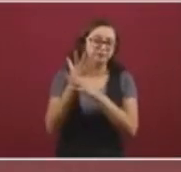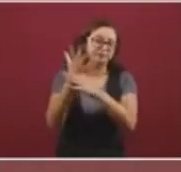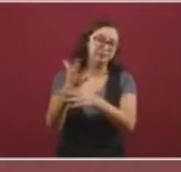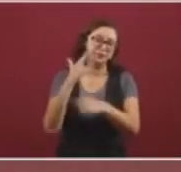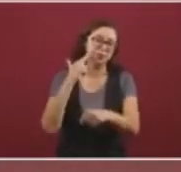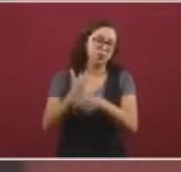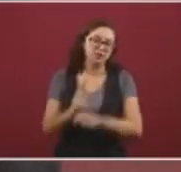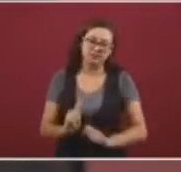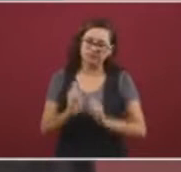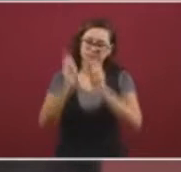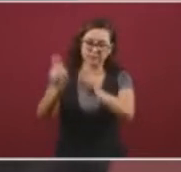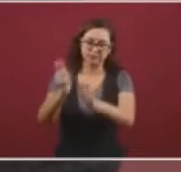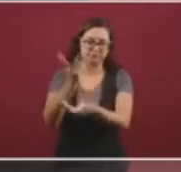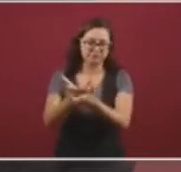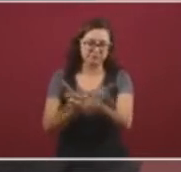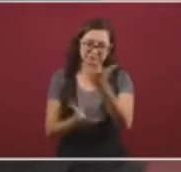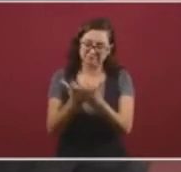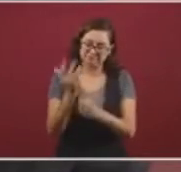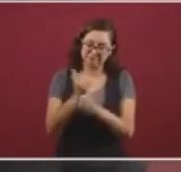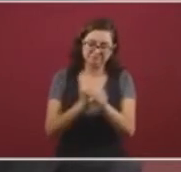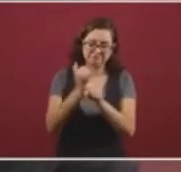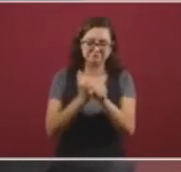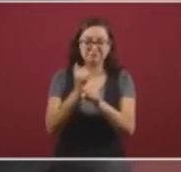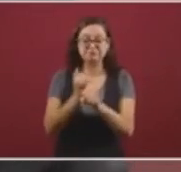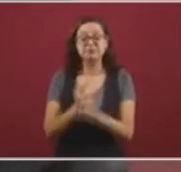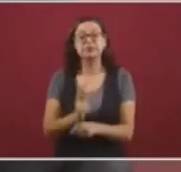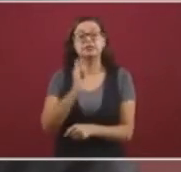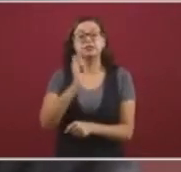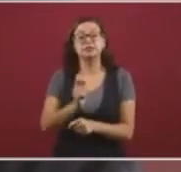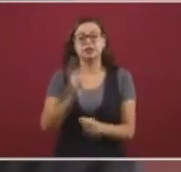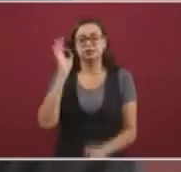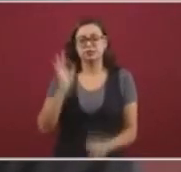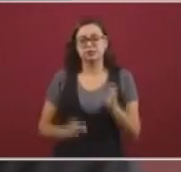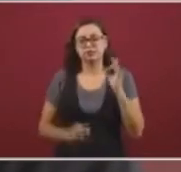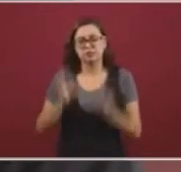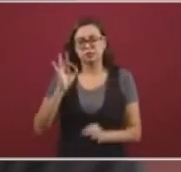es un juicio, ¿no?